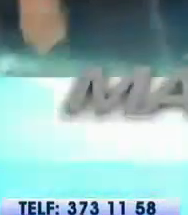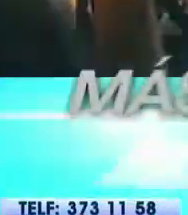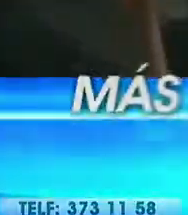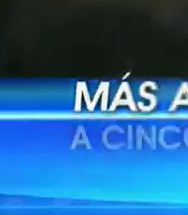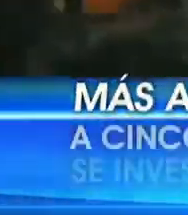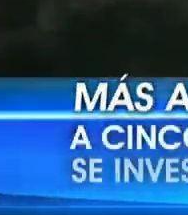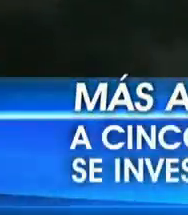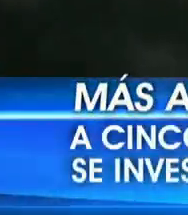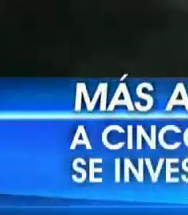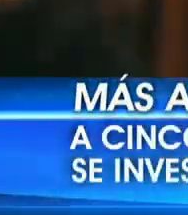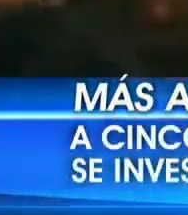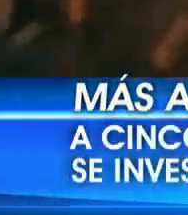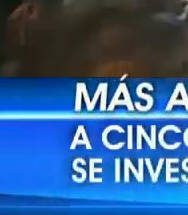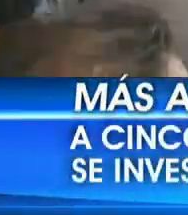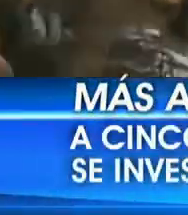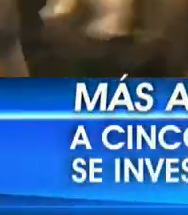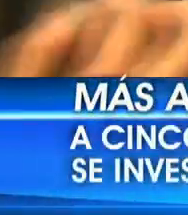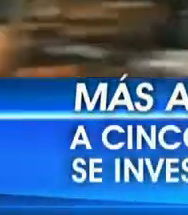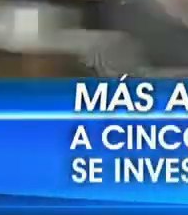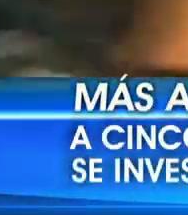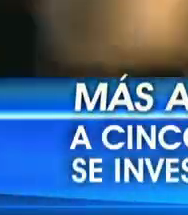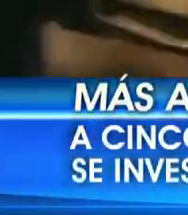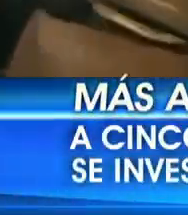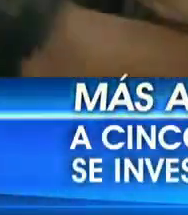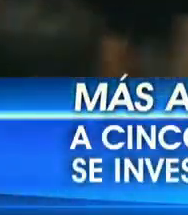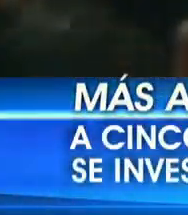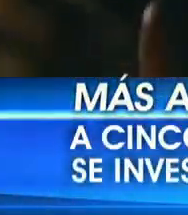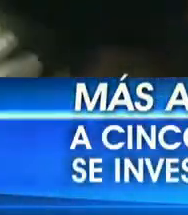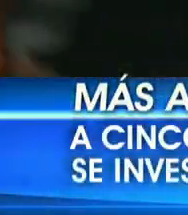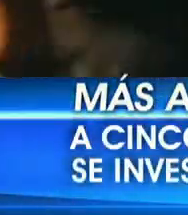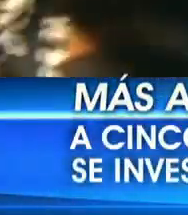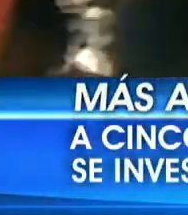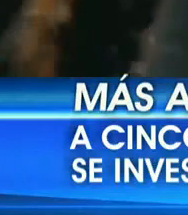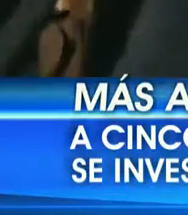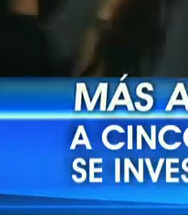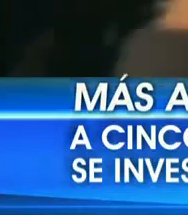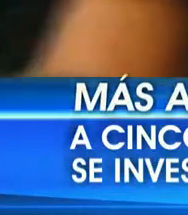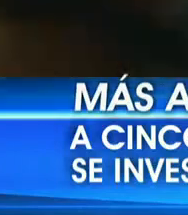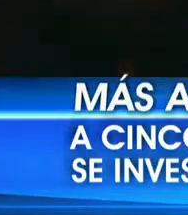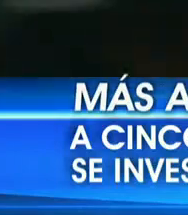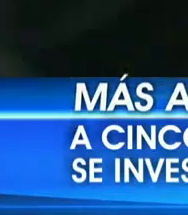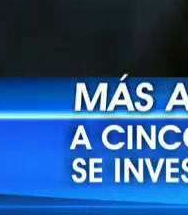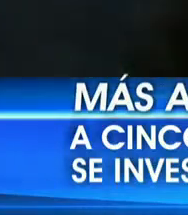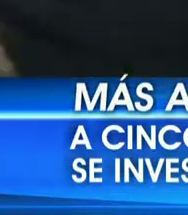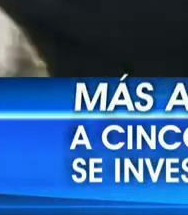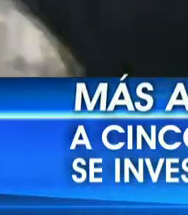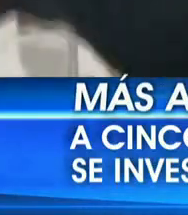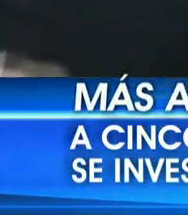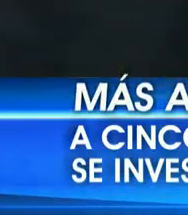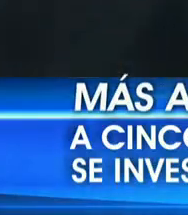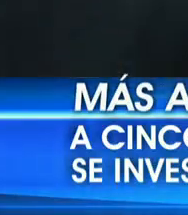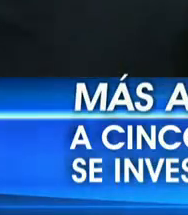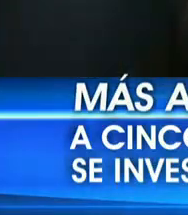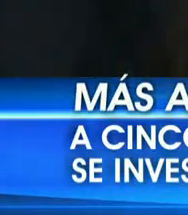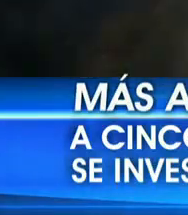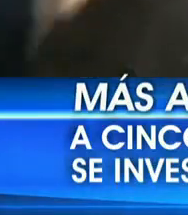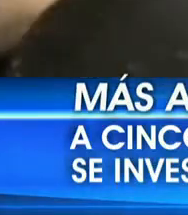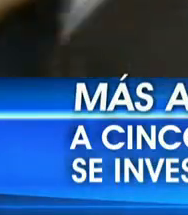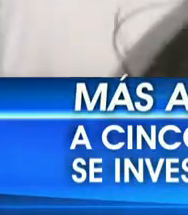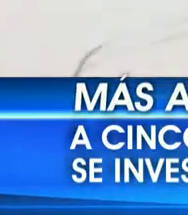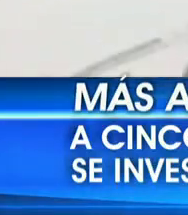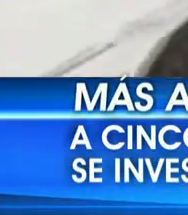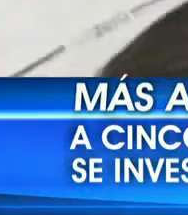Y más adelante, atención, tras 5 años de levantamiento policial, todavía no se ha logrado determinar a los responsables de la muerte